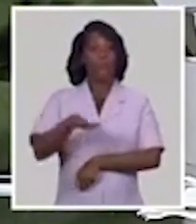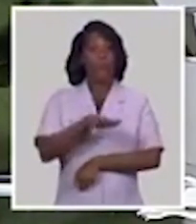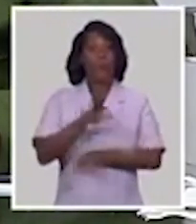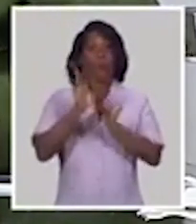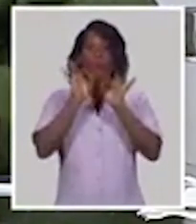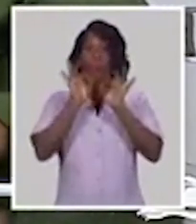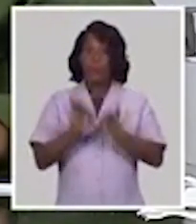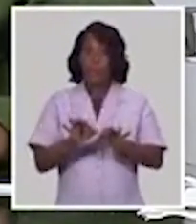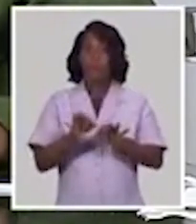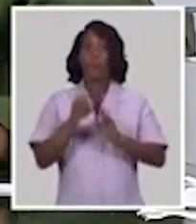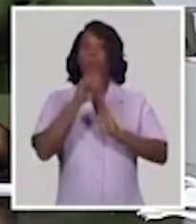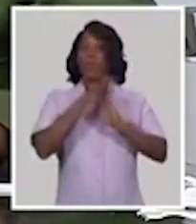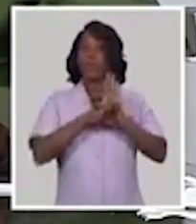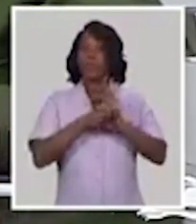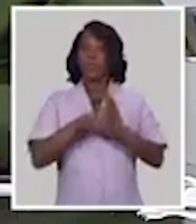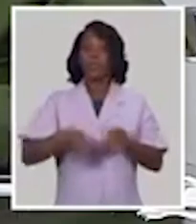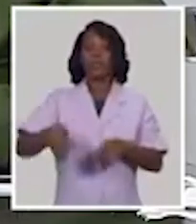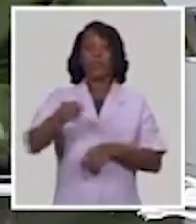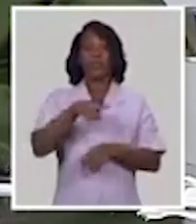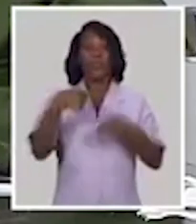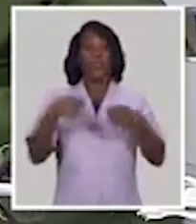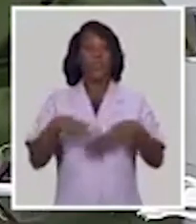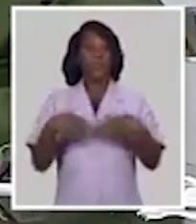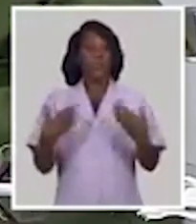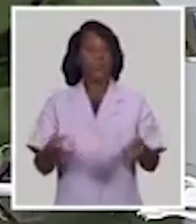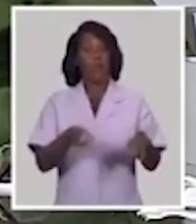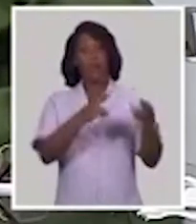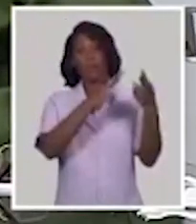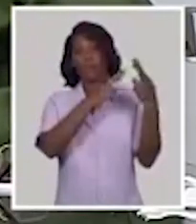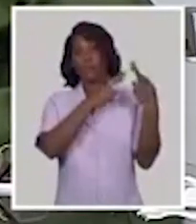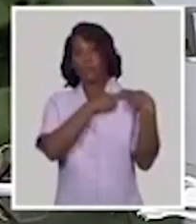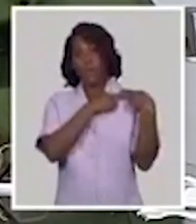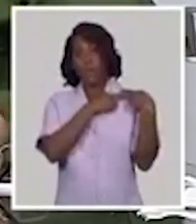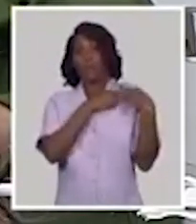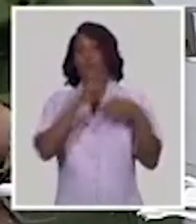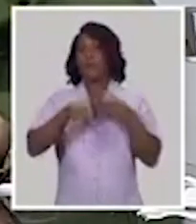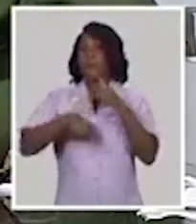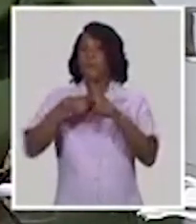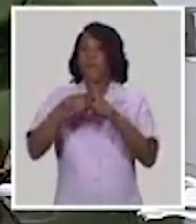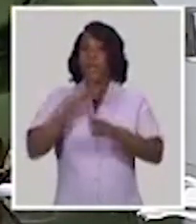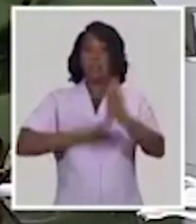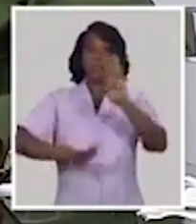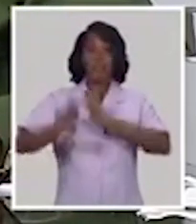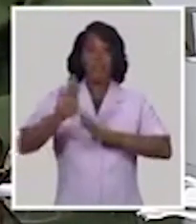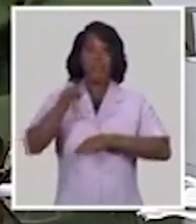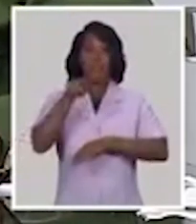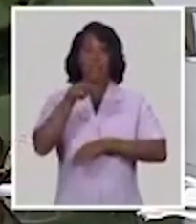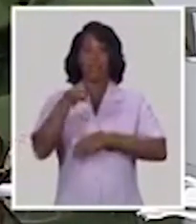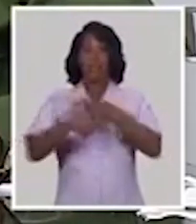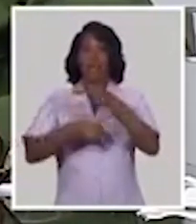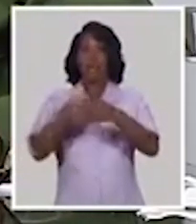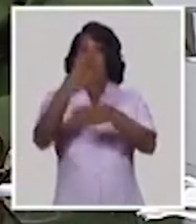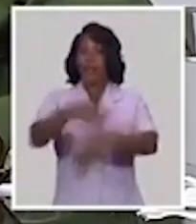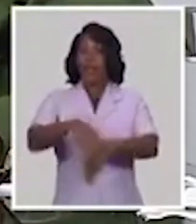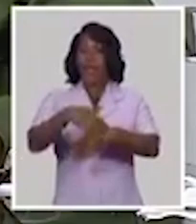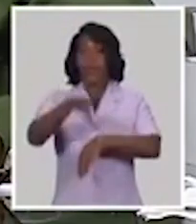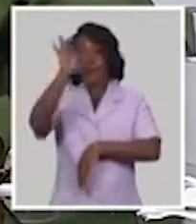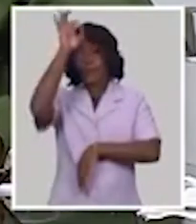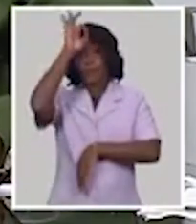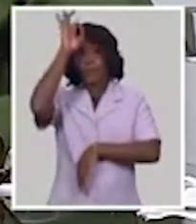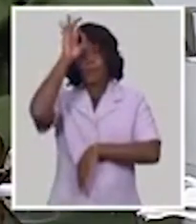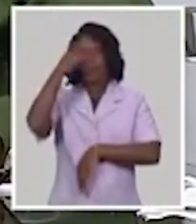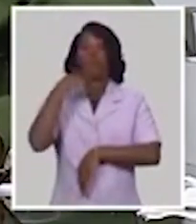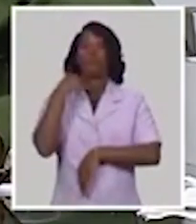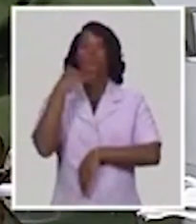aprobando. Ahí, por supuesto, es la responsabilidad del Consejo de Defensa Provincial de evaluar diariamente cómo se están